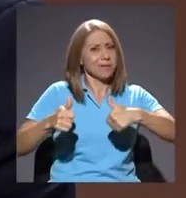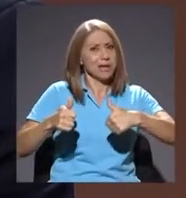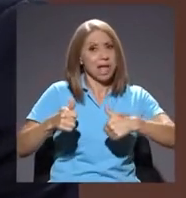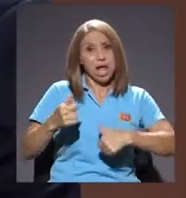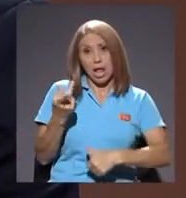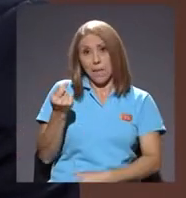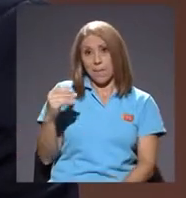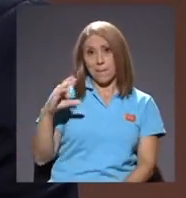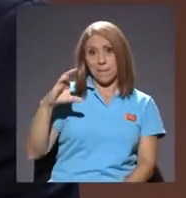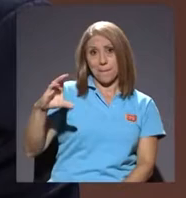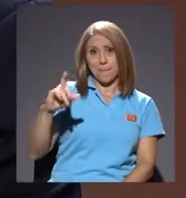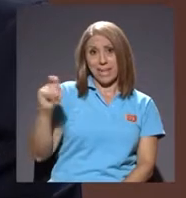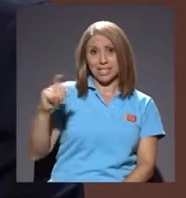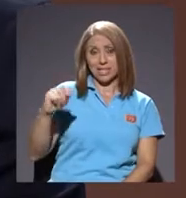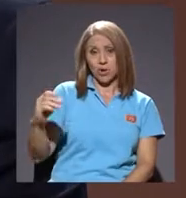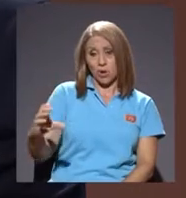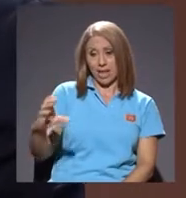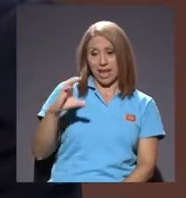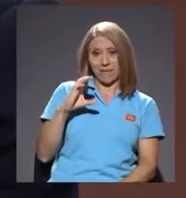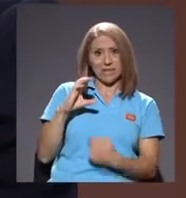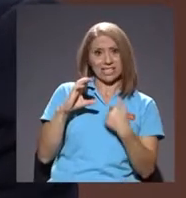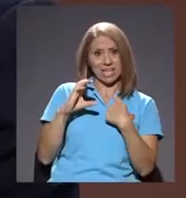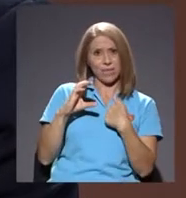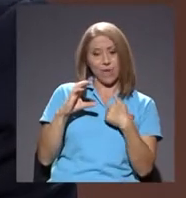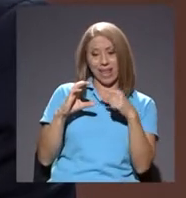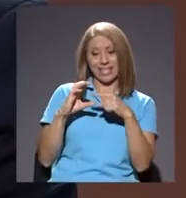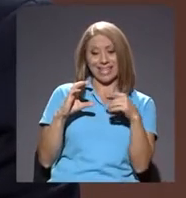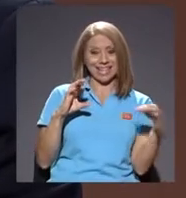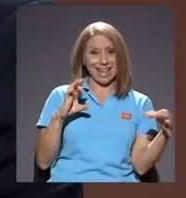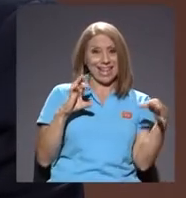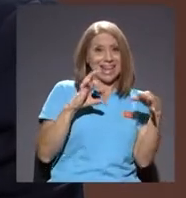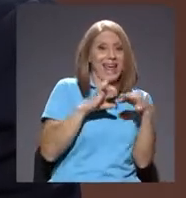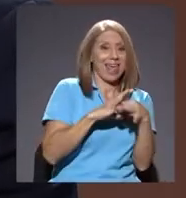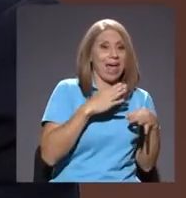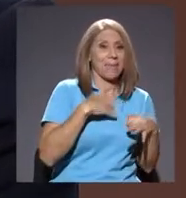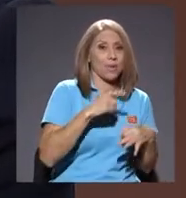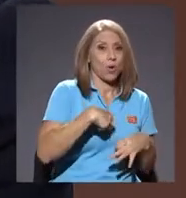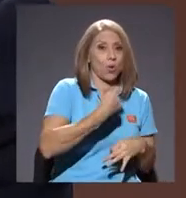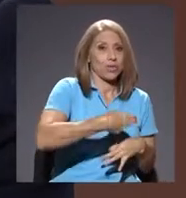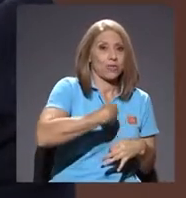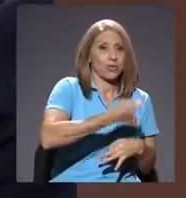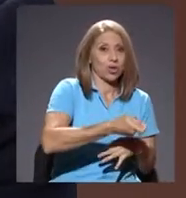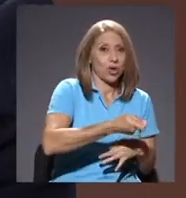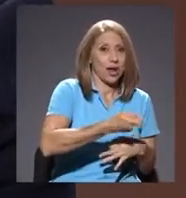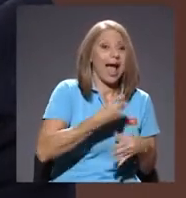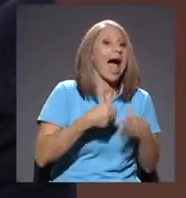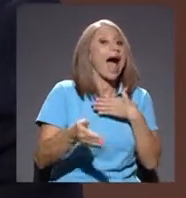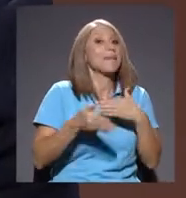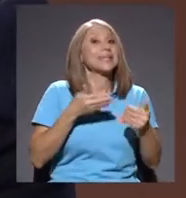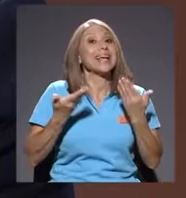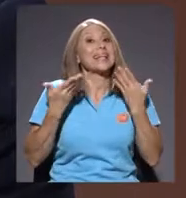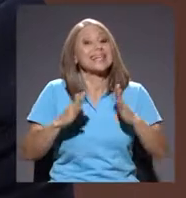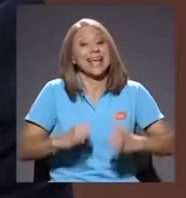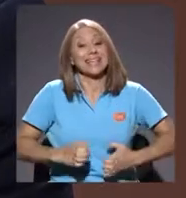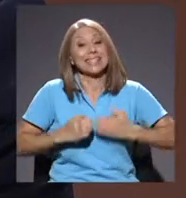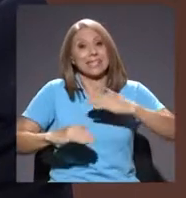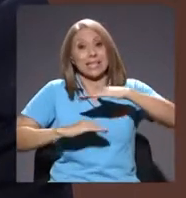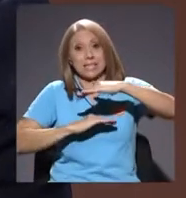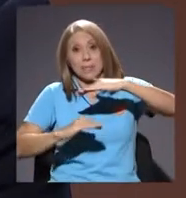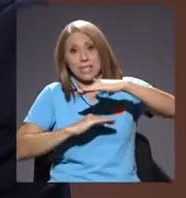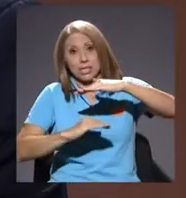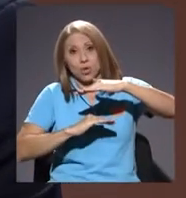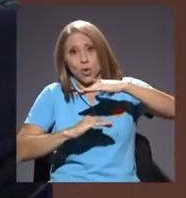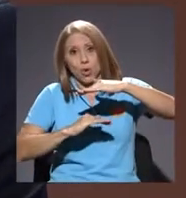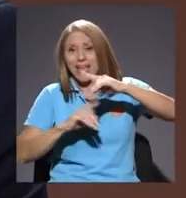ligada a la contribución a pesar de ese piso no es el mismo piso que recibe una persona que no ha contribuido